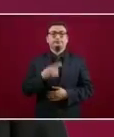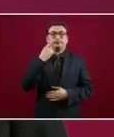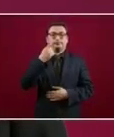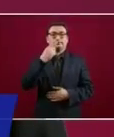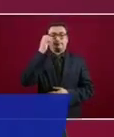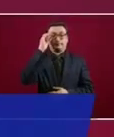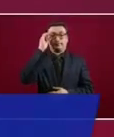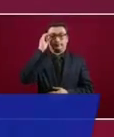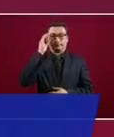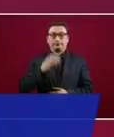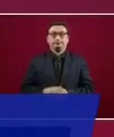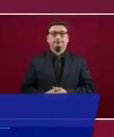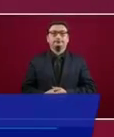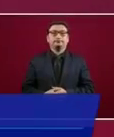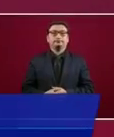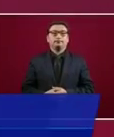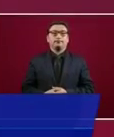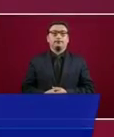No hay